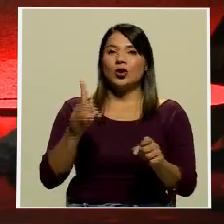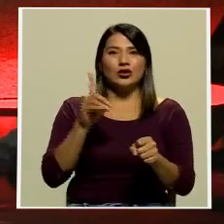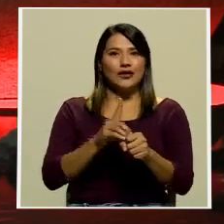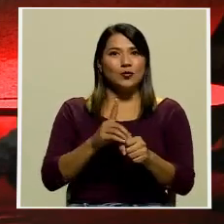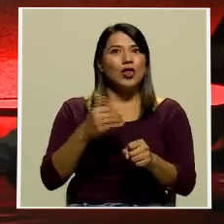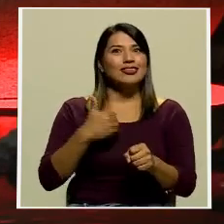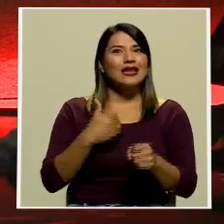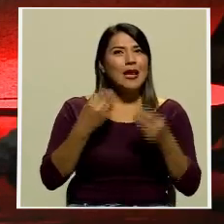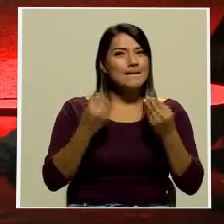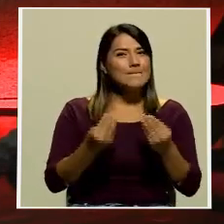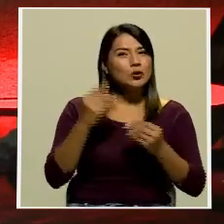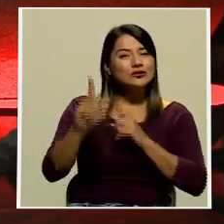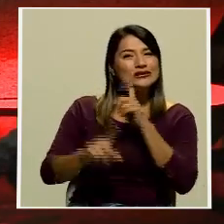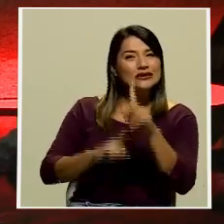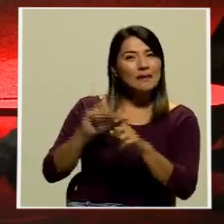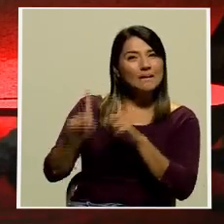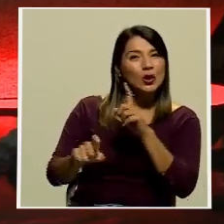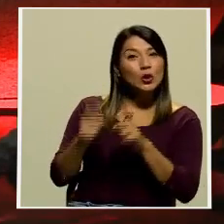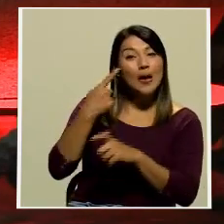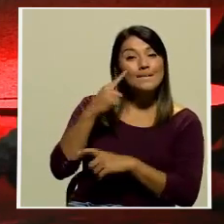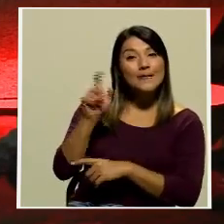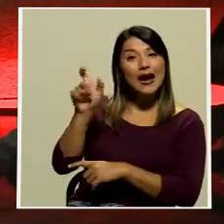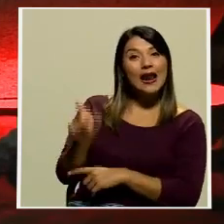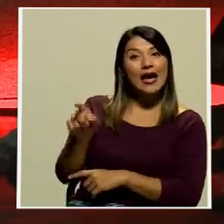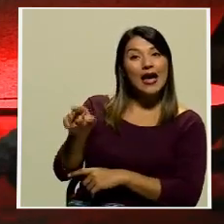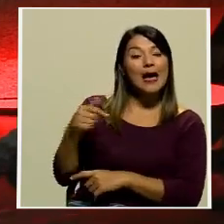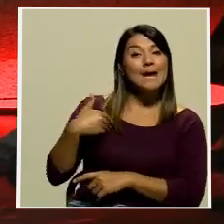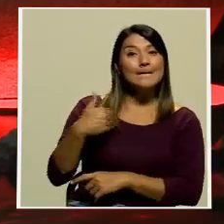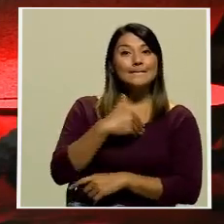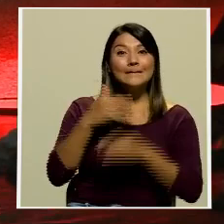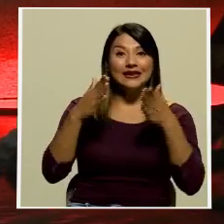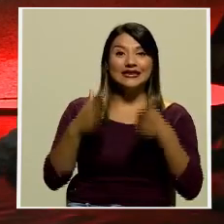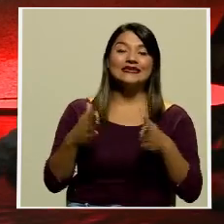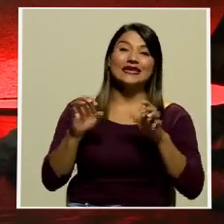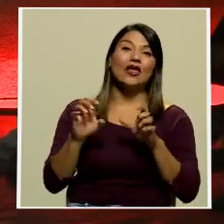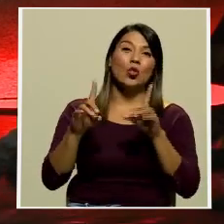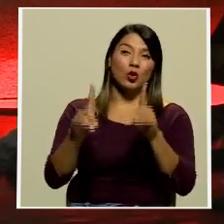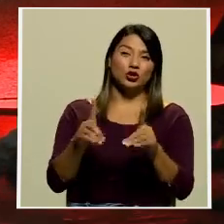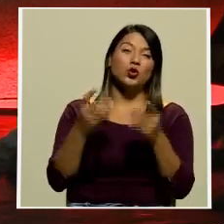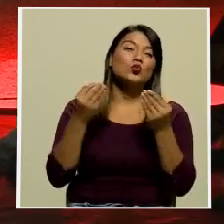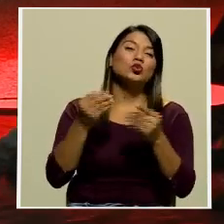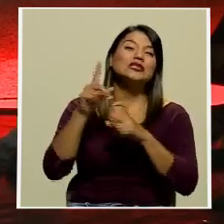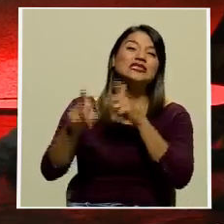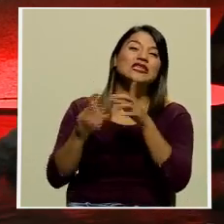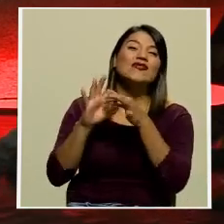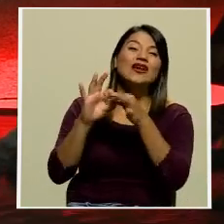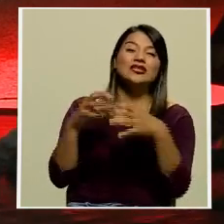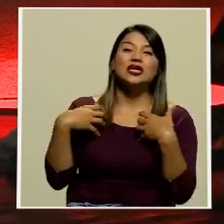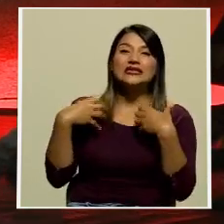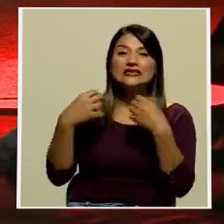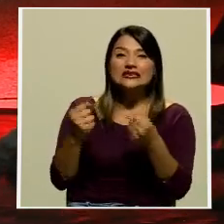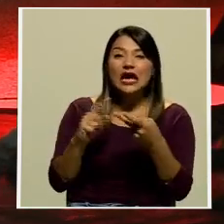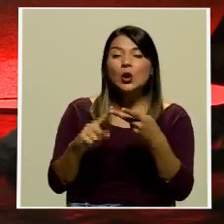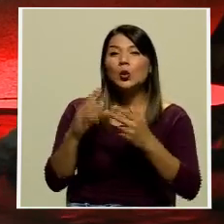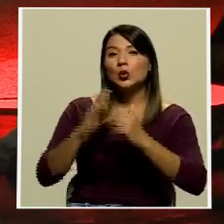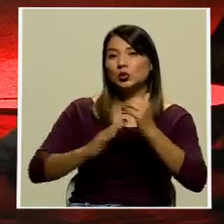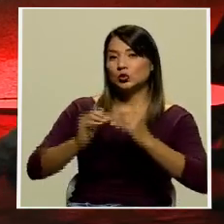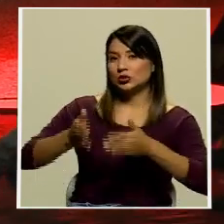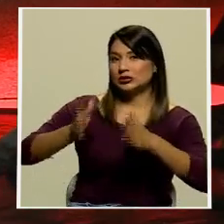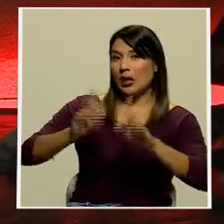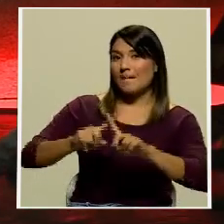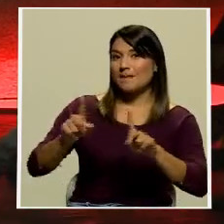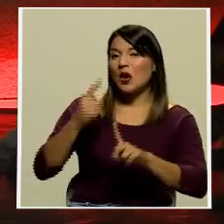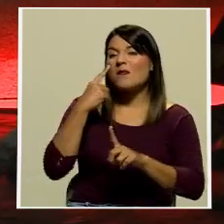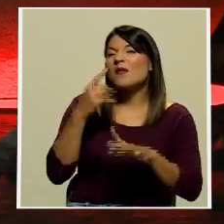tenían bastantes consultas, muchas relacionadas, como lo dice usted, al tema de orden sanitario, infraestructura y demás. Pero veamos qué